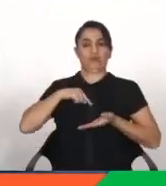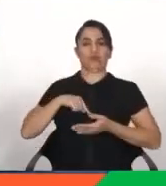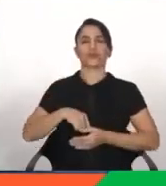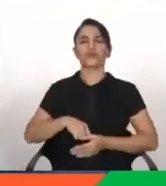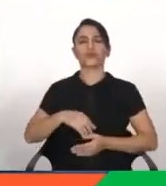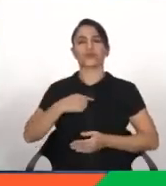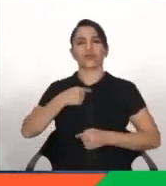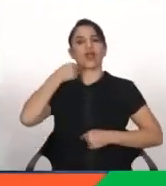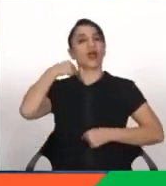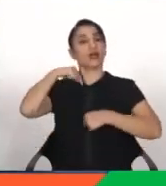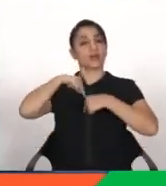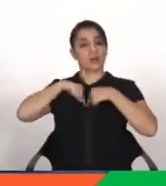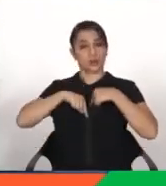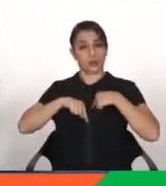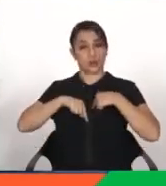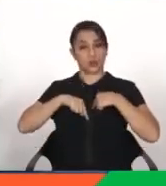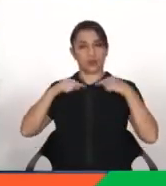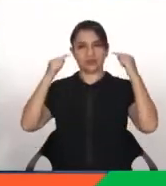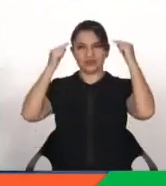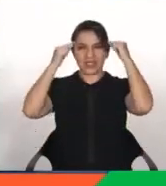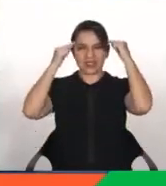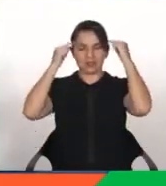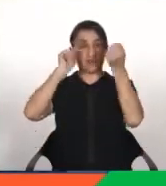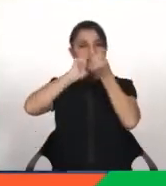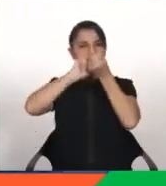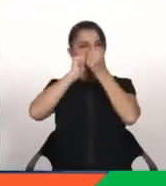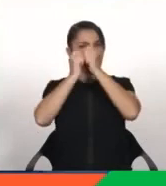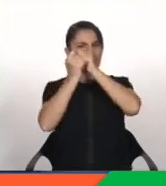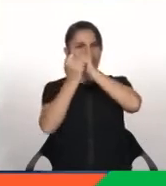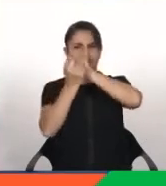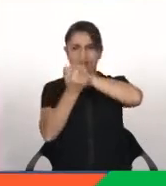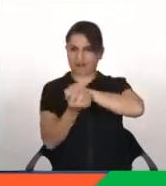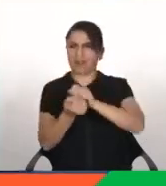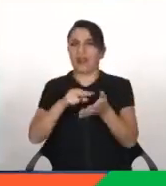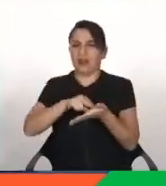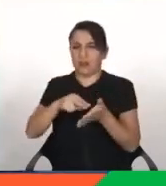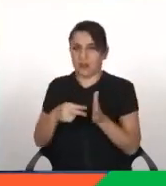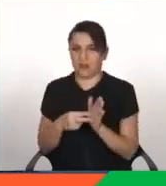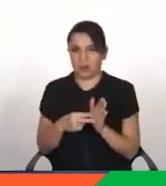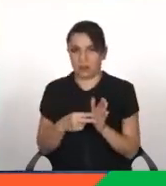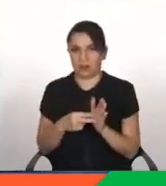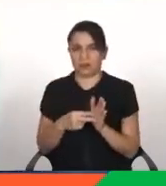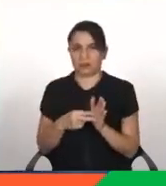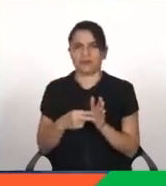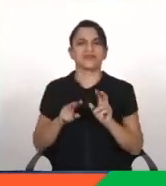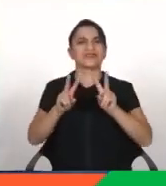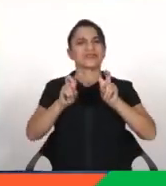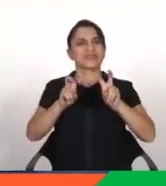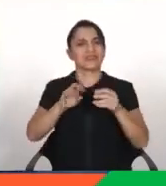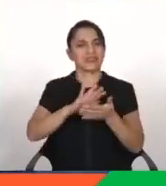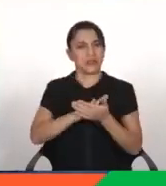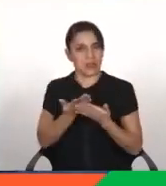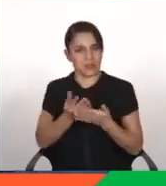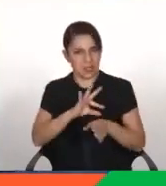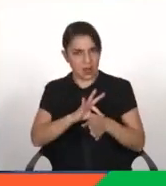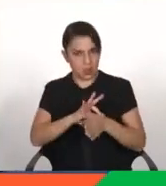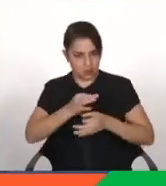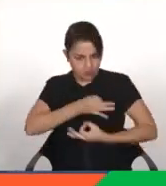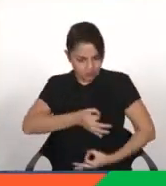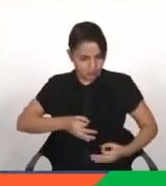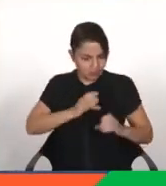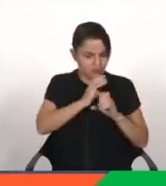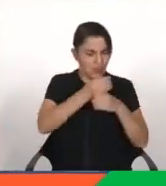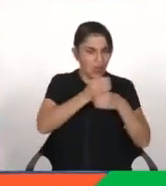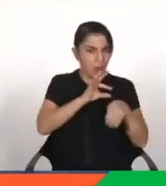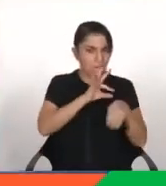de esta enfermedad. O sea, es un poco lo de siempre. Si hables de la disciplina que hables en cuanto a campo de salud, la biomedicina ayuda a entender cómo funciona ese tejido